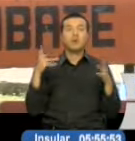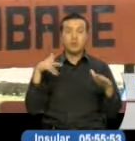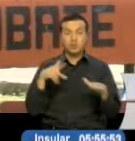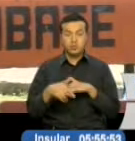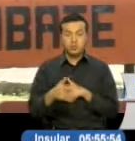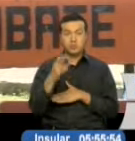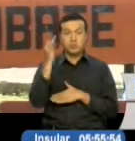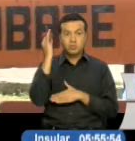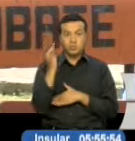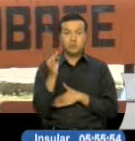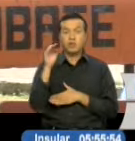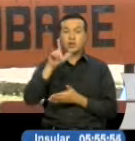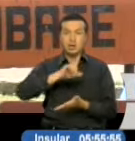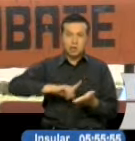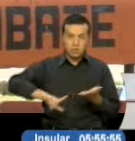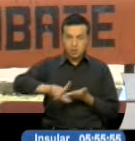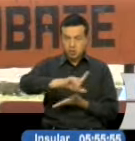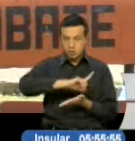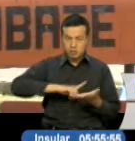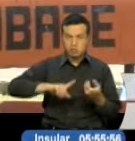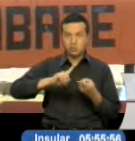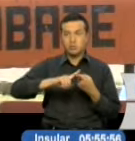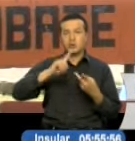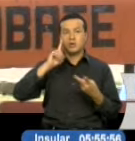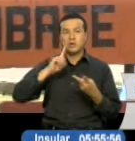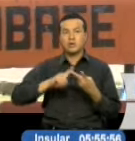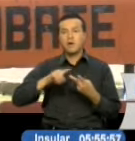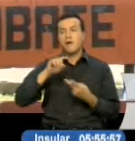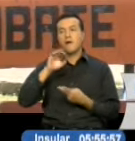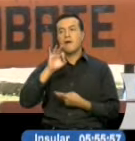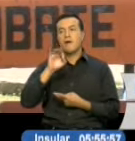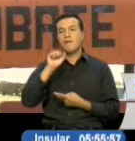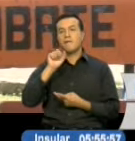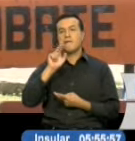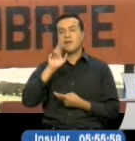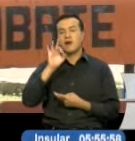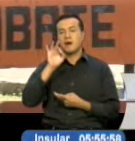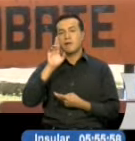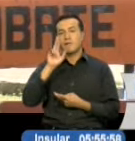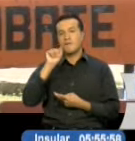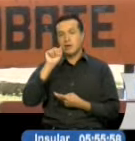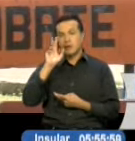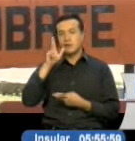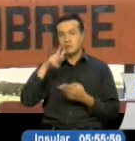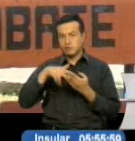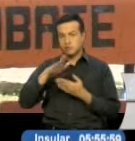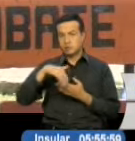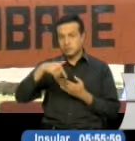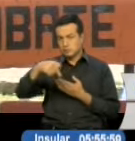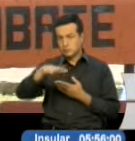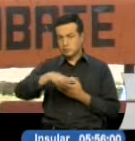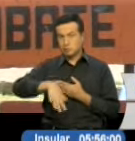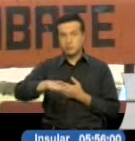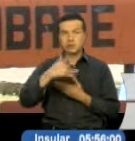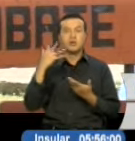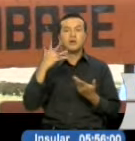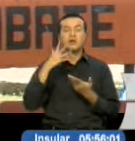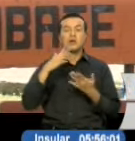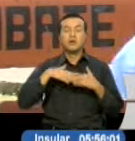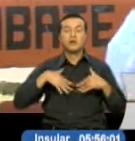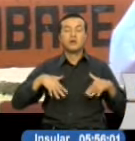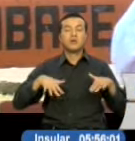inaugurado en Lago Agrio y en Farfán en los próximos días. Vamos a hacerlo en las